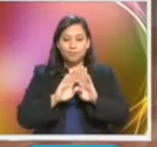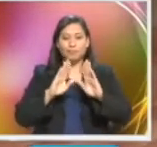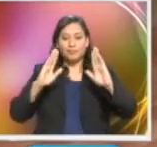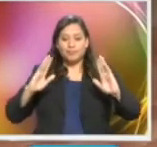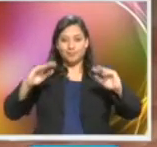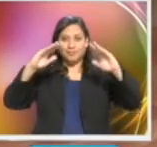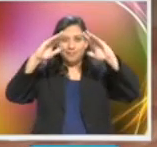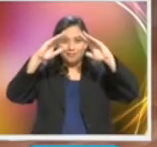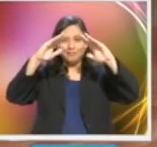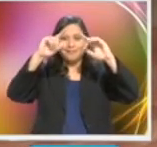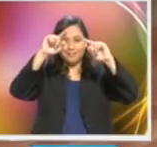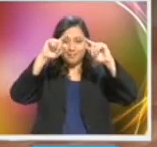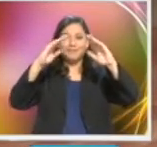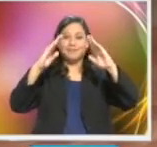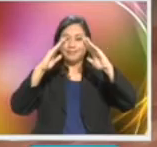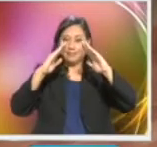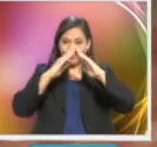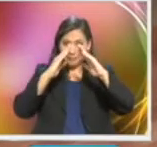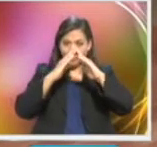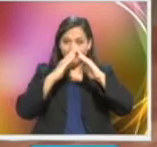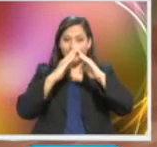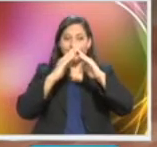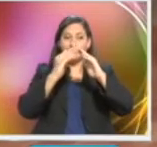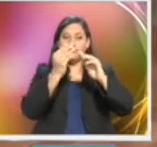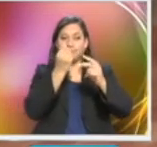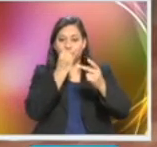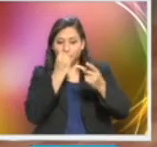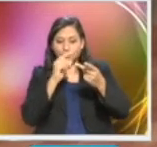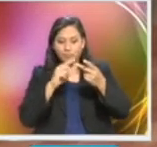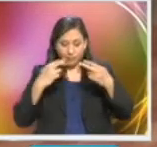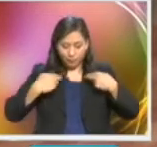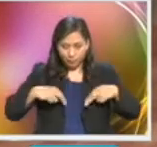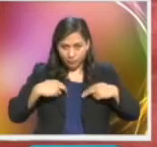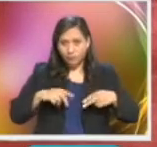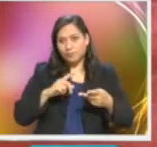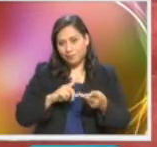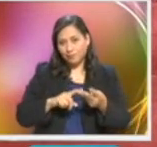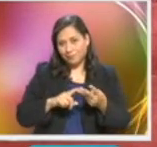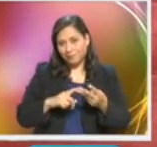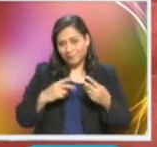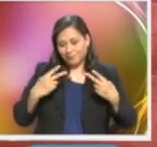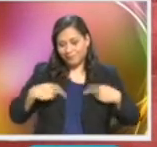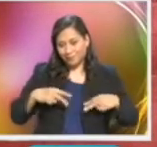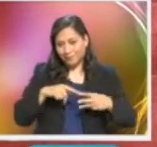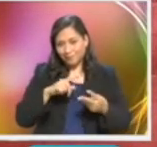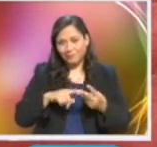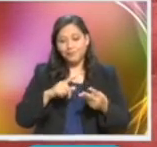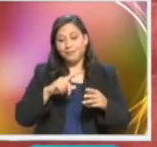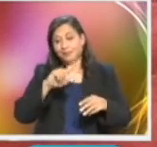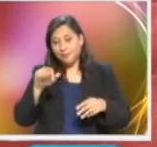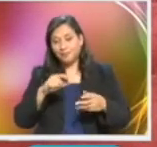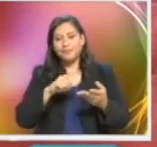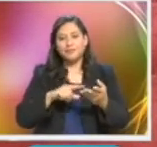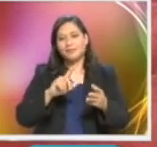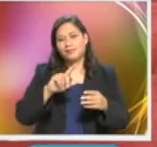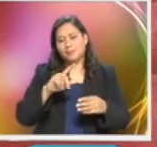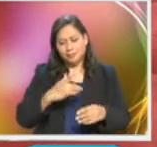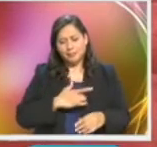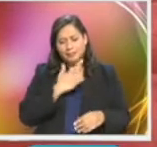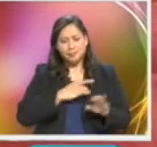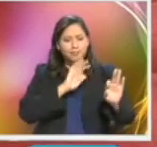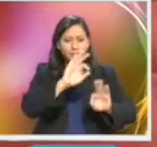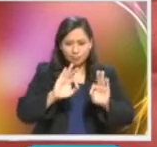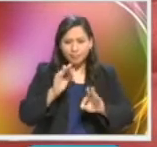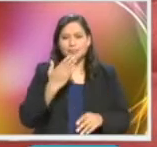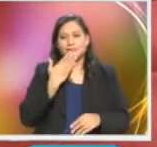necesidades, pues está la casa, la alimentación y el vestido, ¿no? Entonces, pues ya lo emocional viene también, es importante, pero